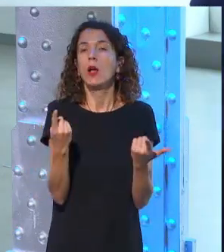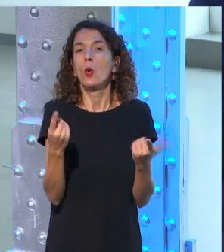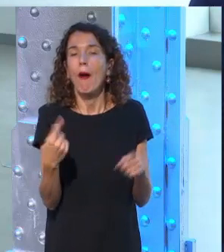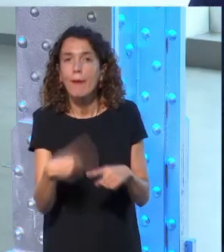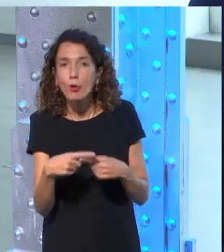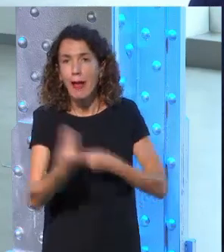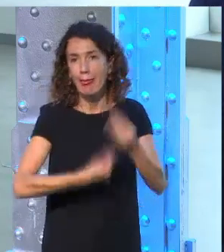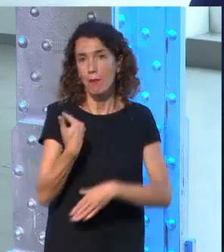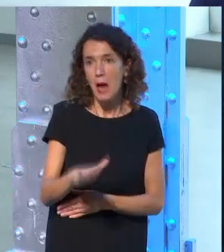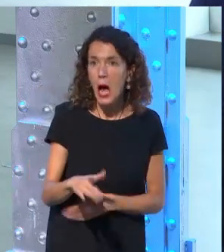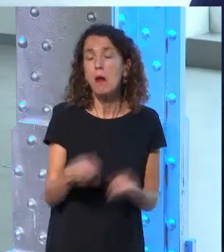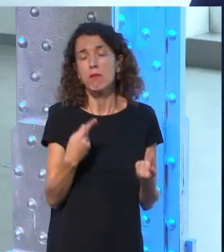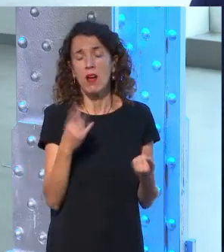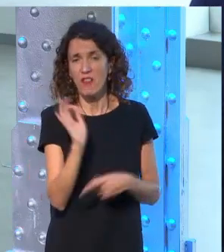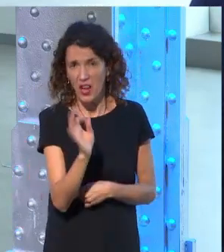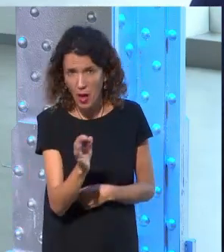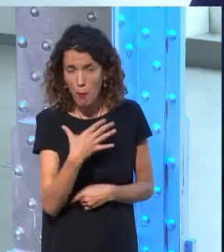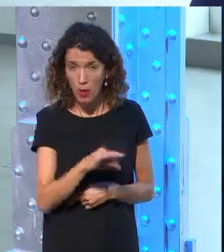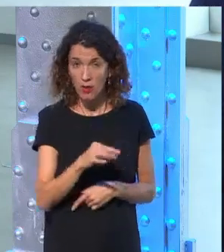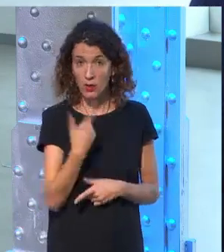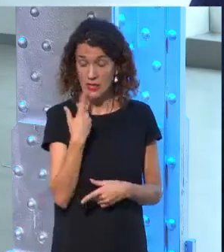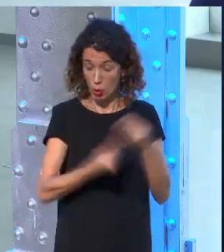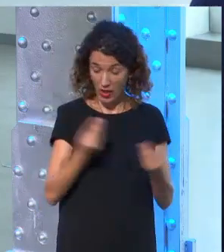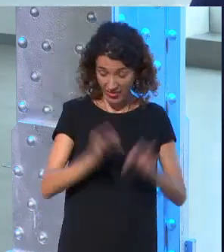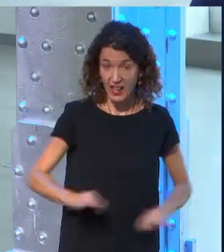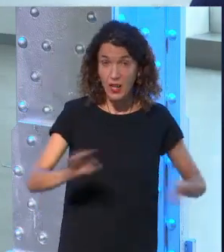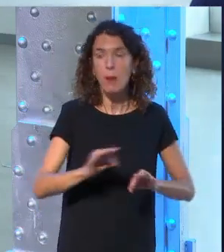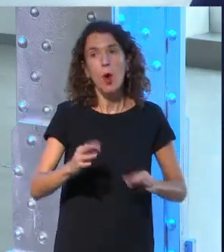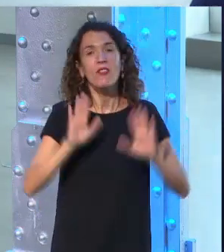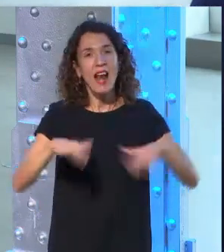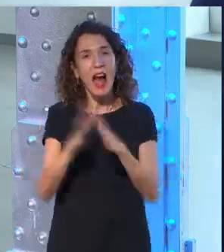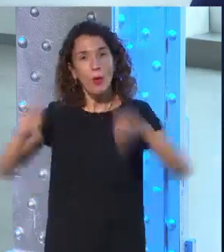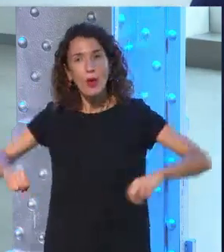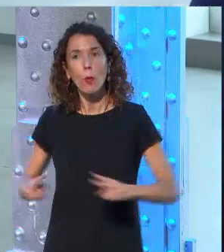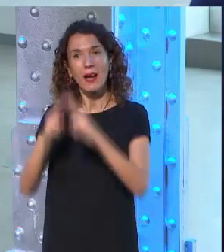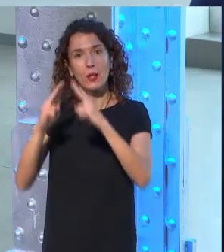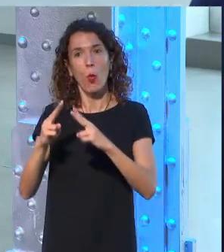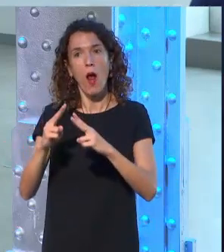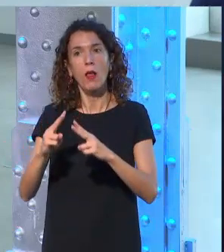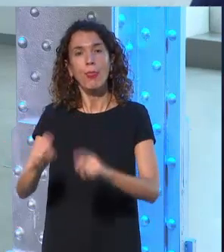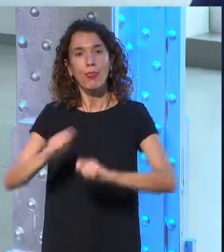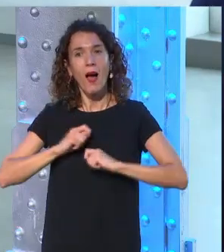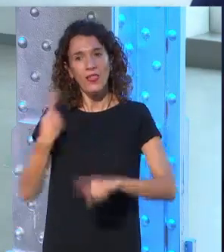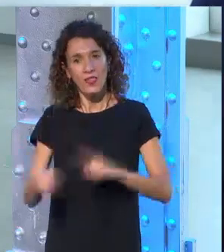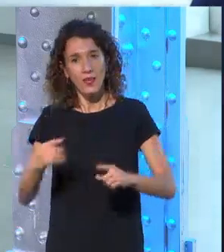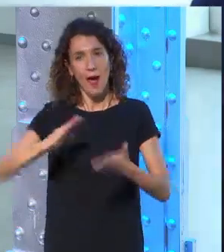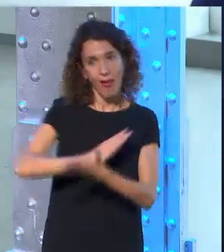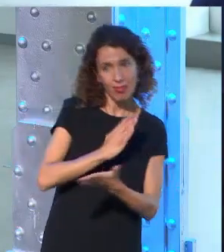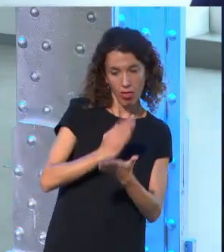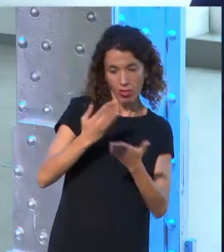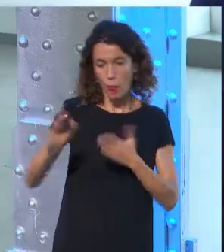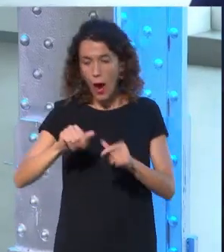pueden hacer son ciertas, pero si no se hiciera nada. Y yo creo que el Acuerdo de París es un antes y un después en la lucha contra el cambio